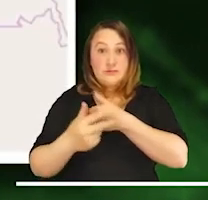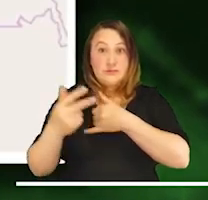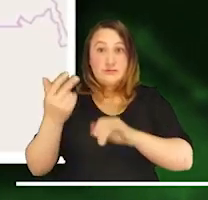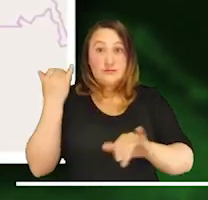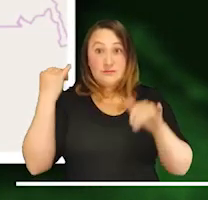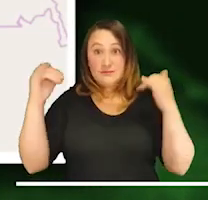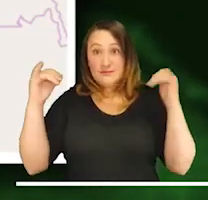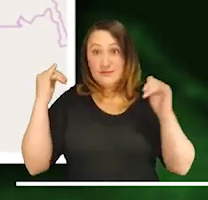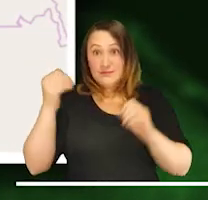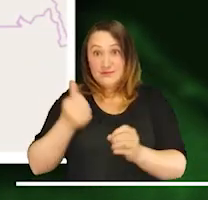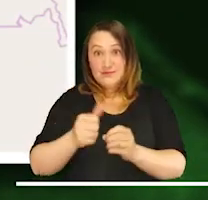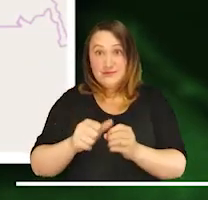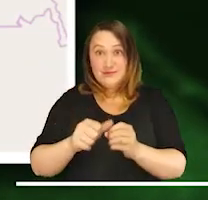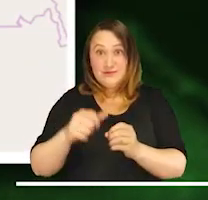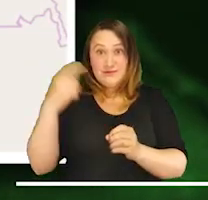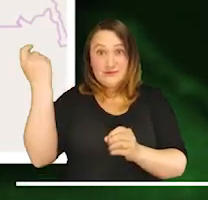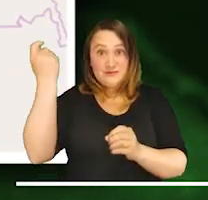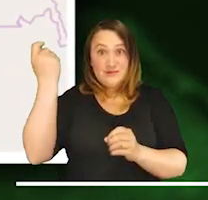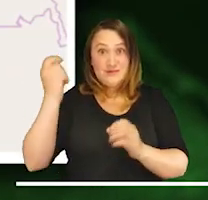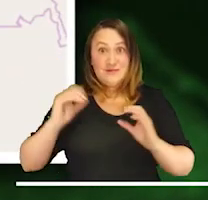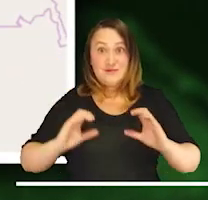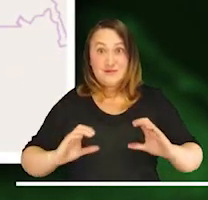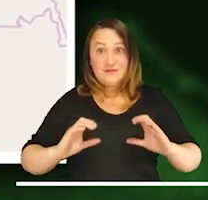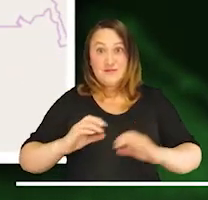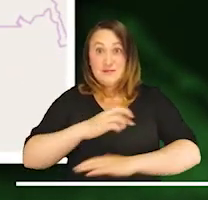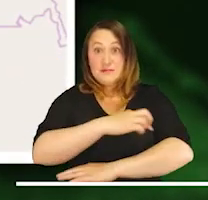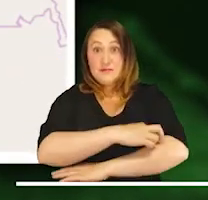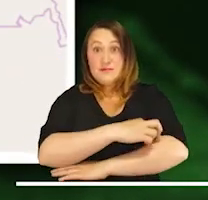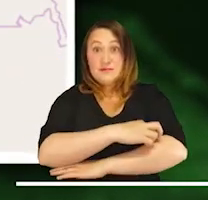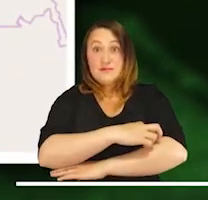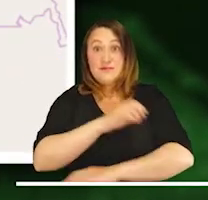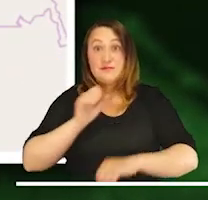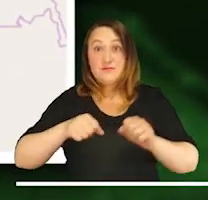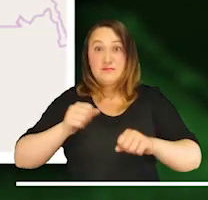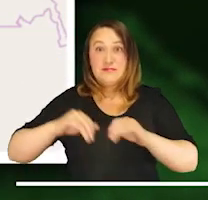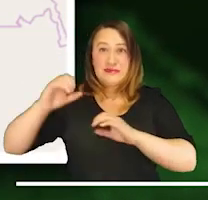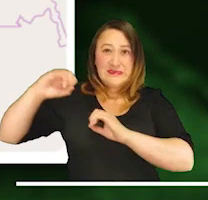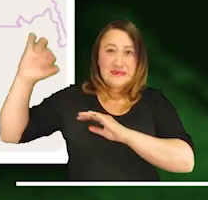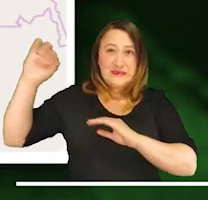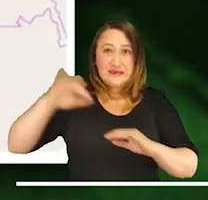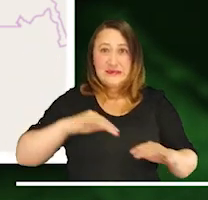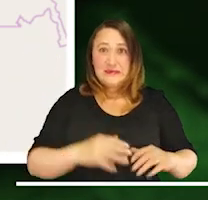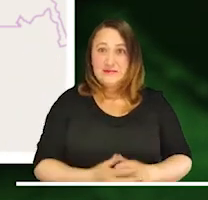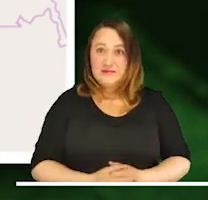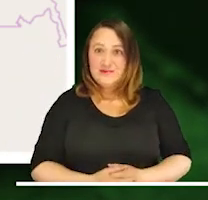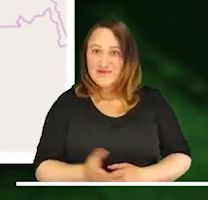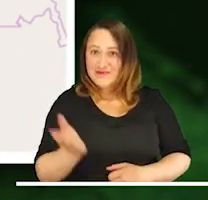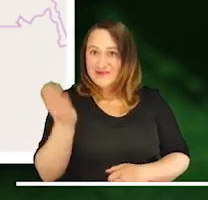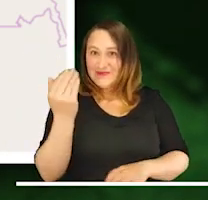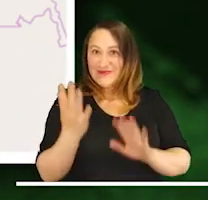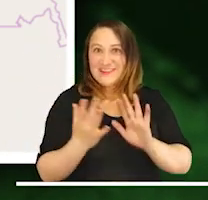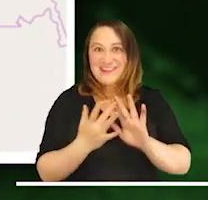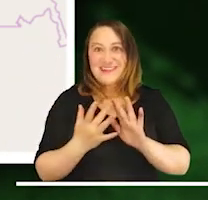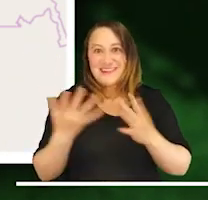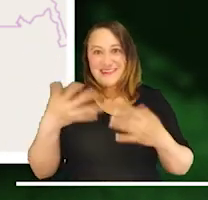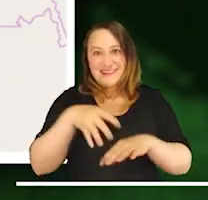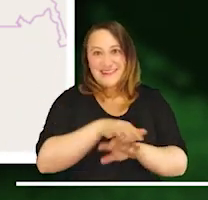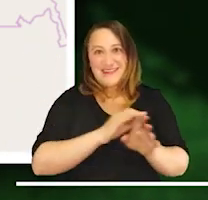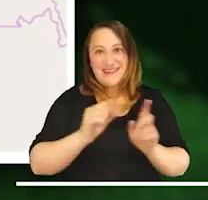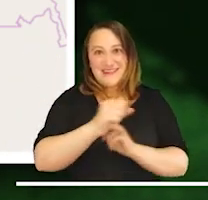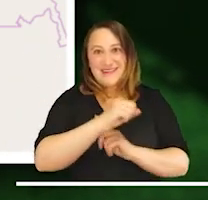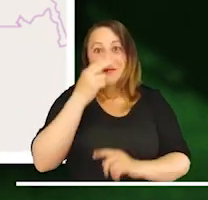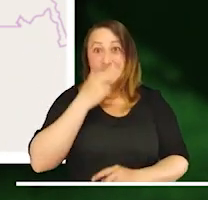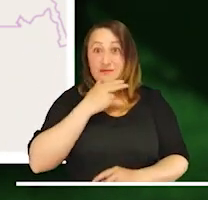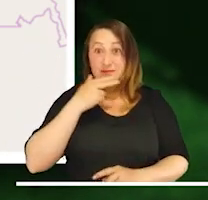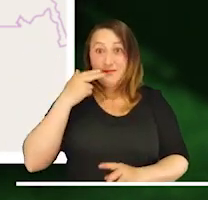Alerta roja se emite en Bolívar, Magdalena, La Guajira, el Pacífico, Los Andes, Casanare, Arauca, Meta, Caquetá